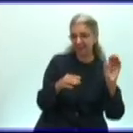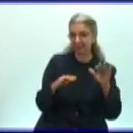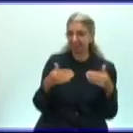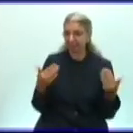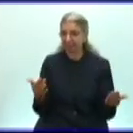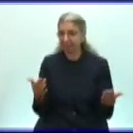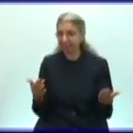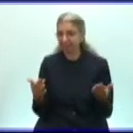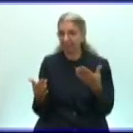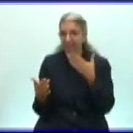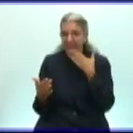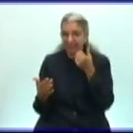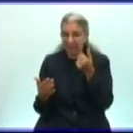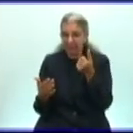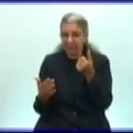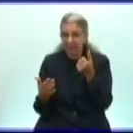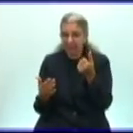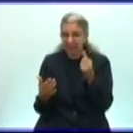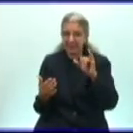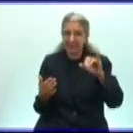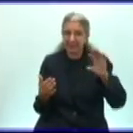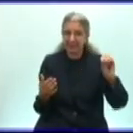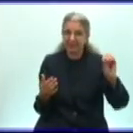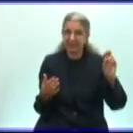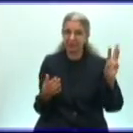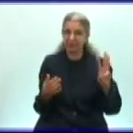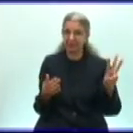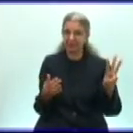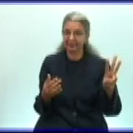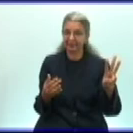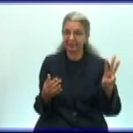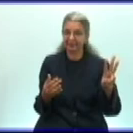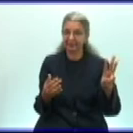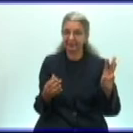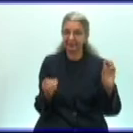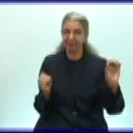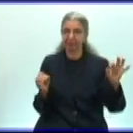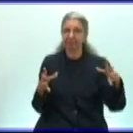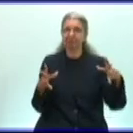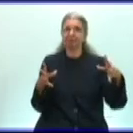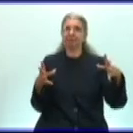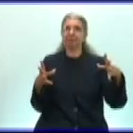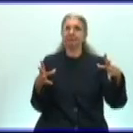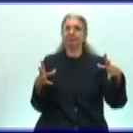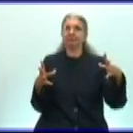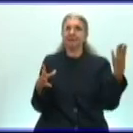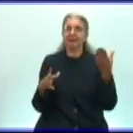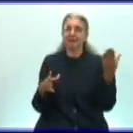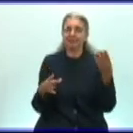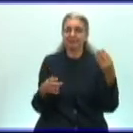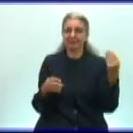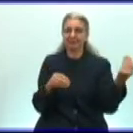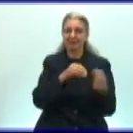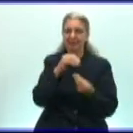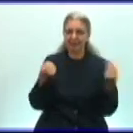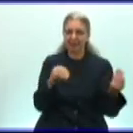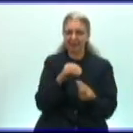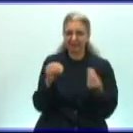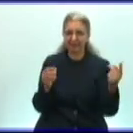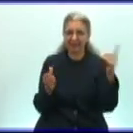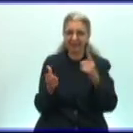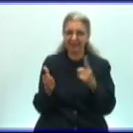Evidentemente, ilumina más el que tiene 60 watts, ya que tiene la capacidad para transformar rápidamente la